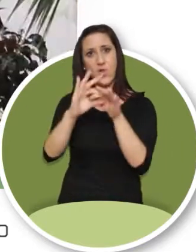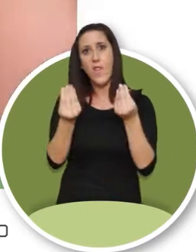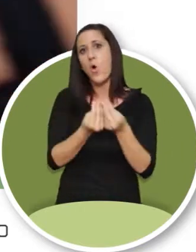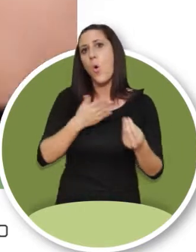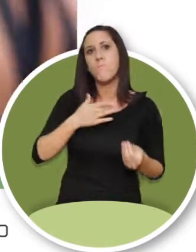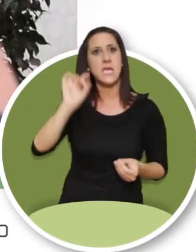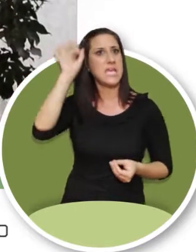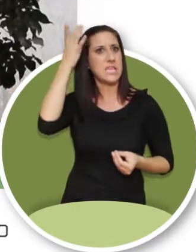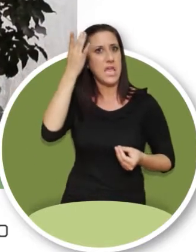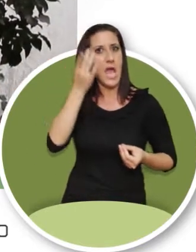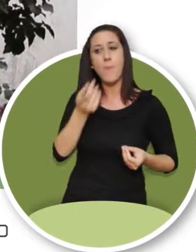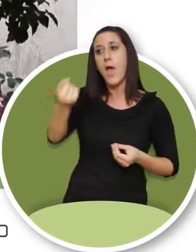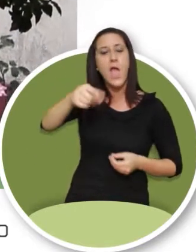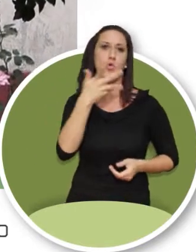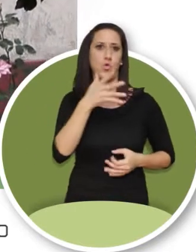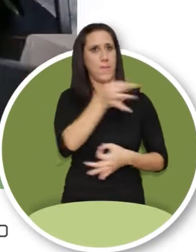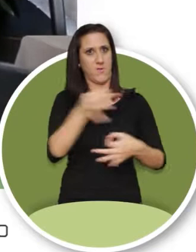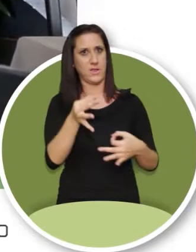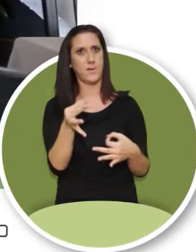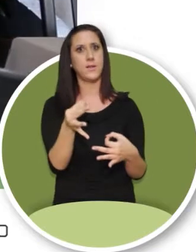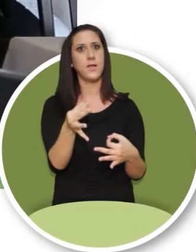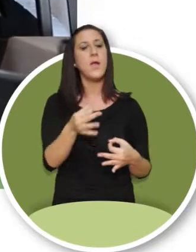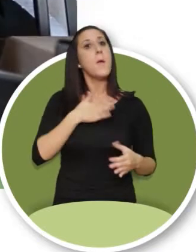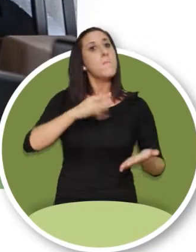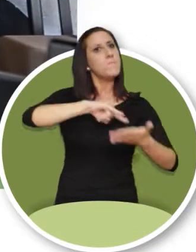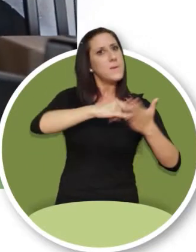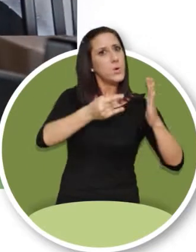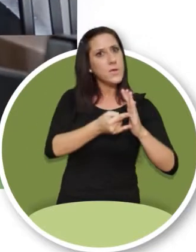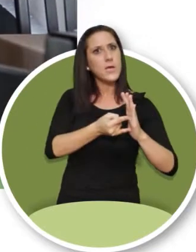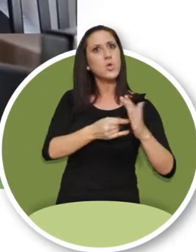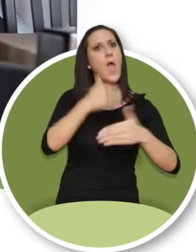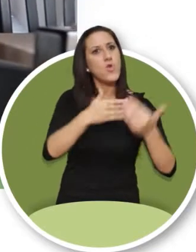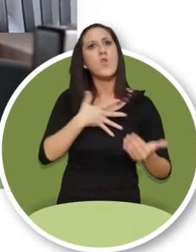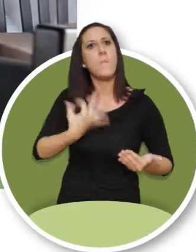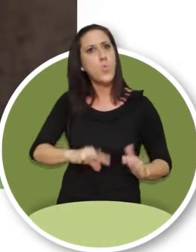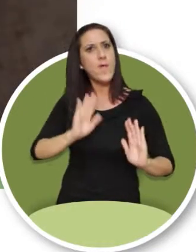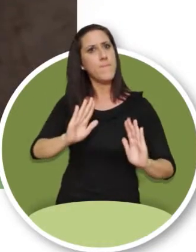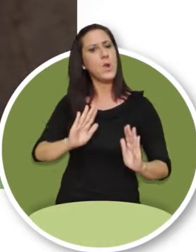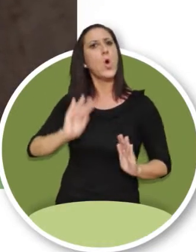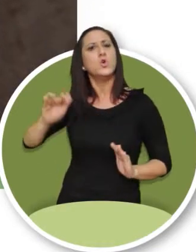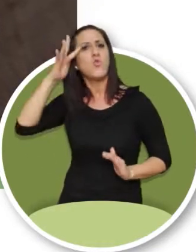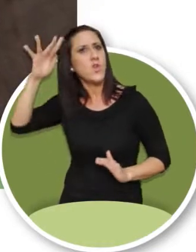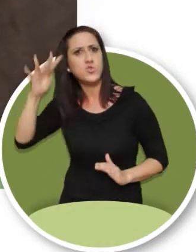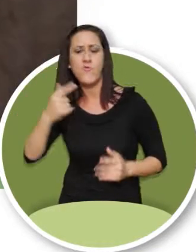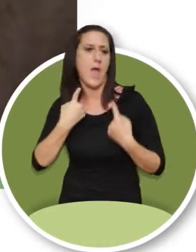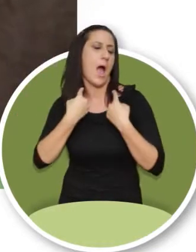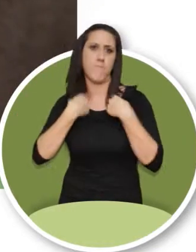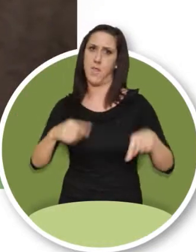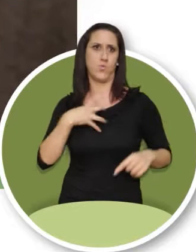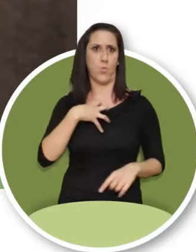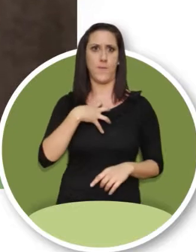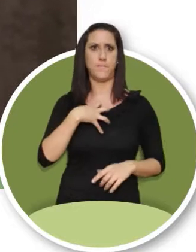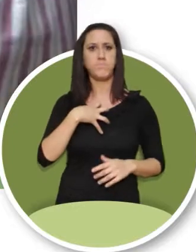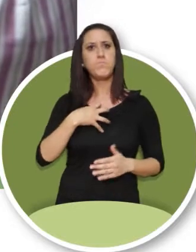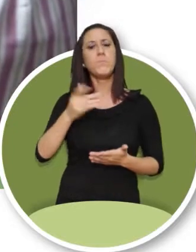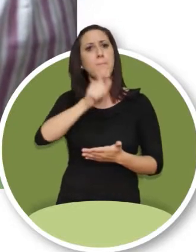turística relacionada con estos conceptos, porque mi proyecto no puede evolucionar, pero no puede perder nunca su